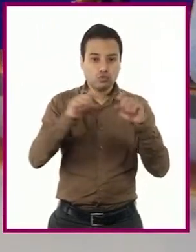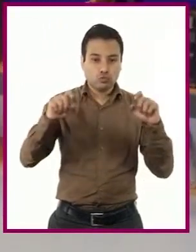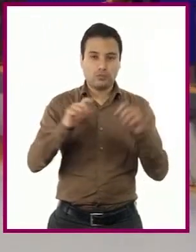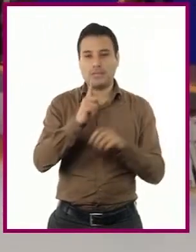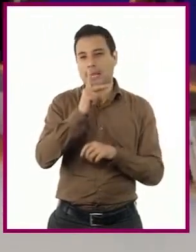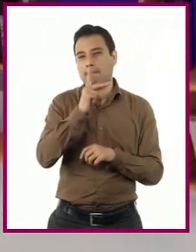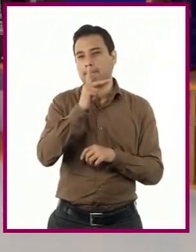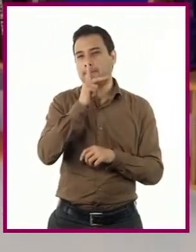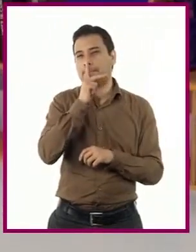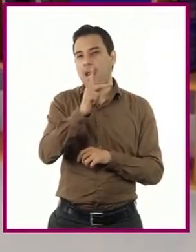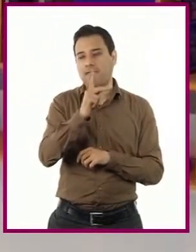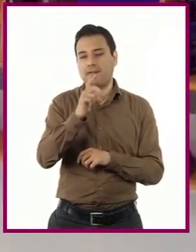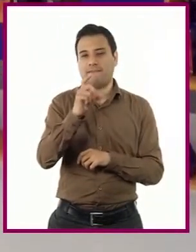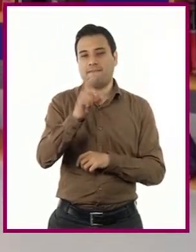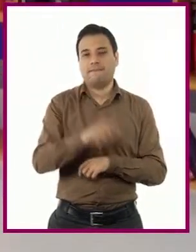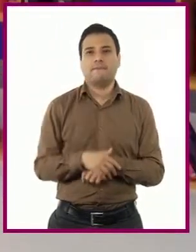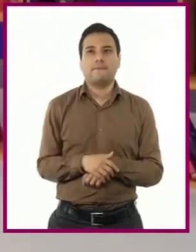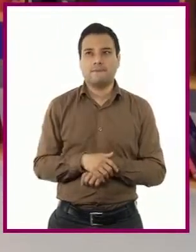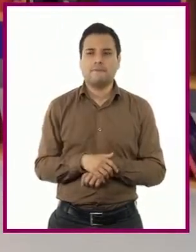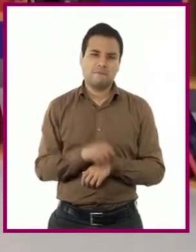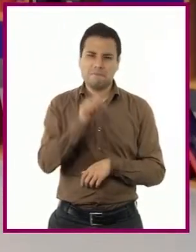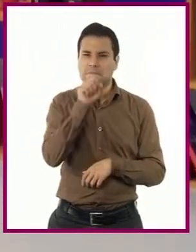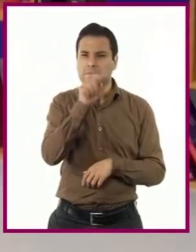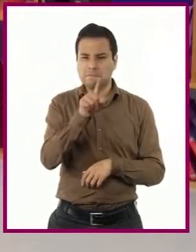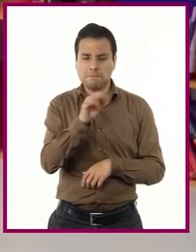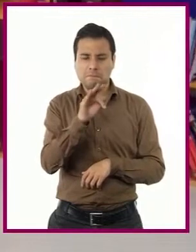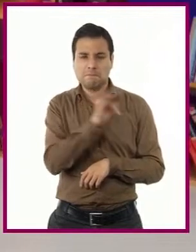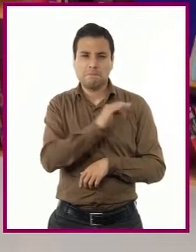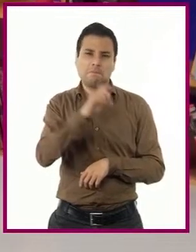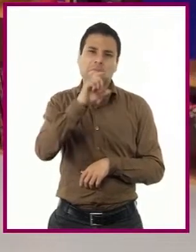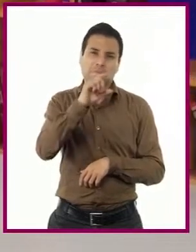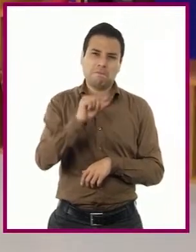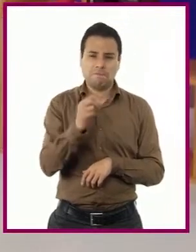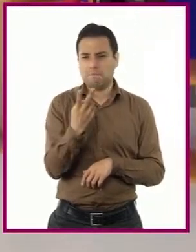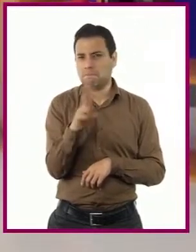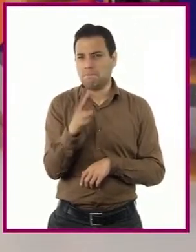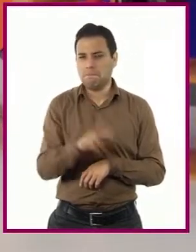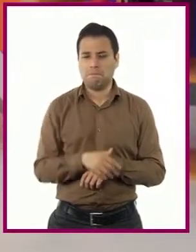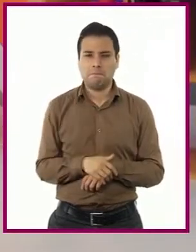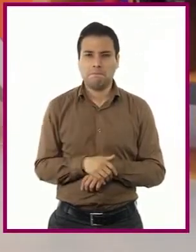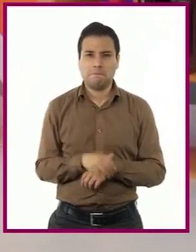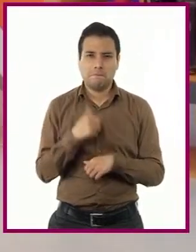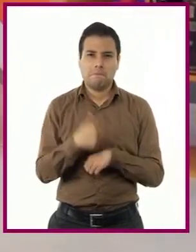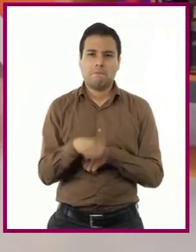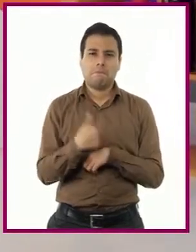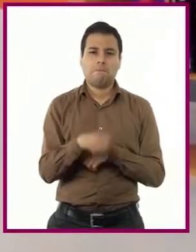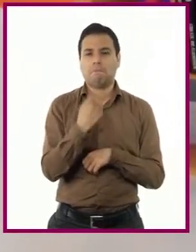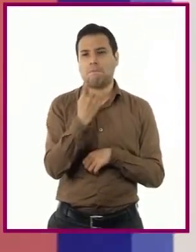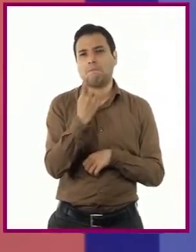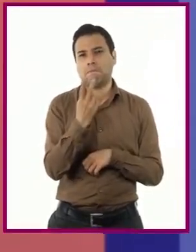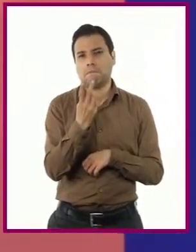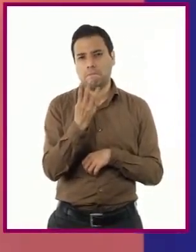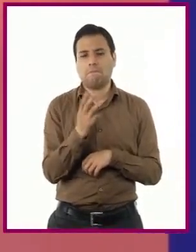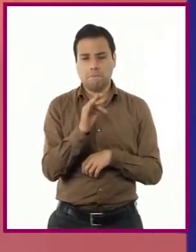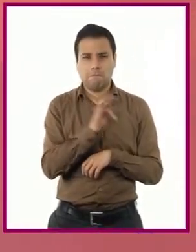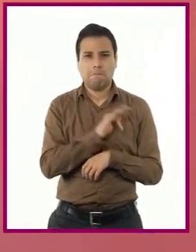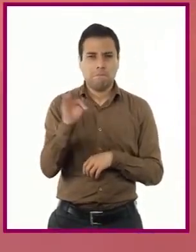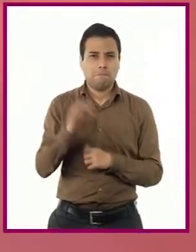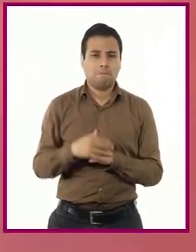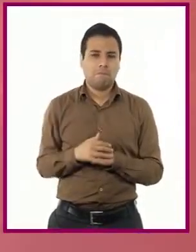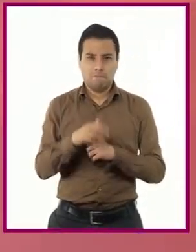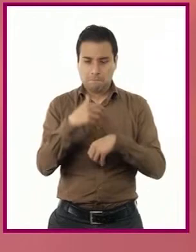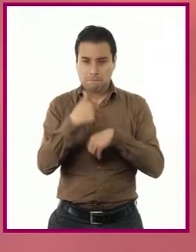también pueden llevar minúsculas y van ordenados en números arábigos. 1, 2, 3. Los